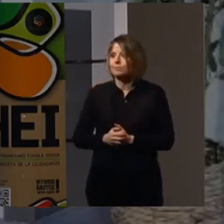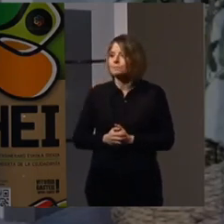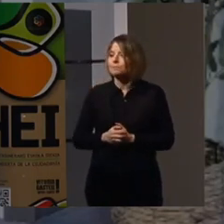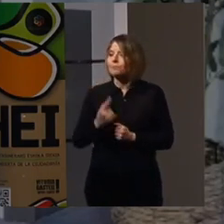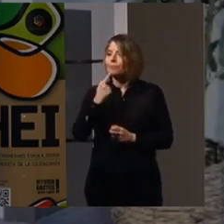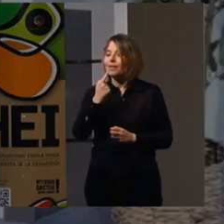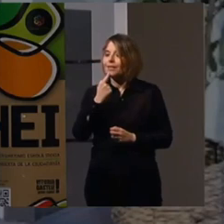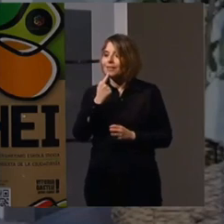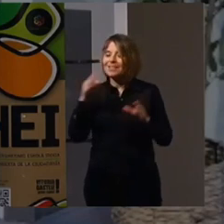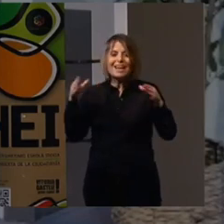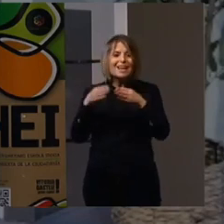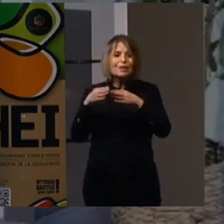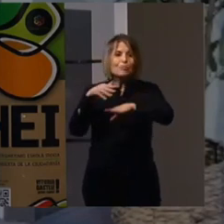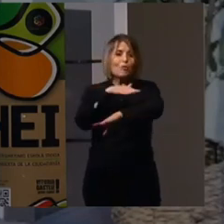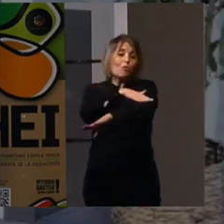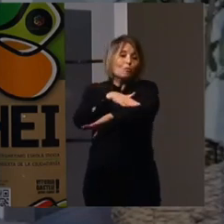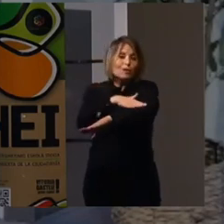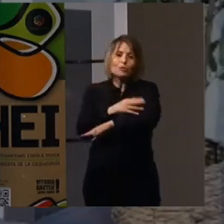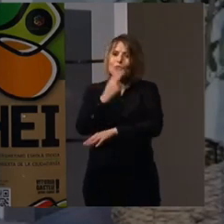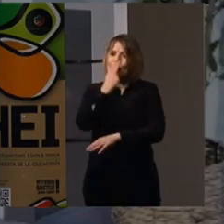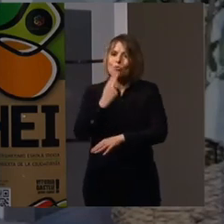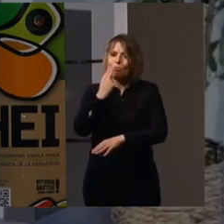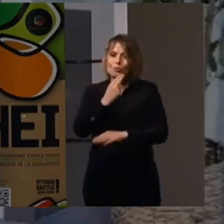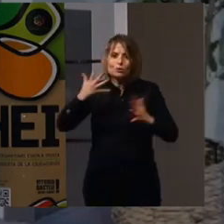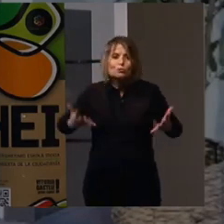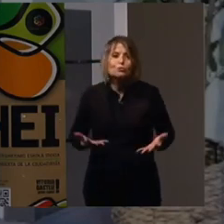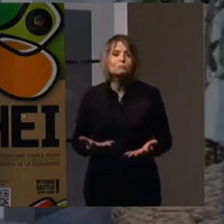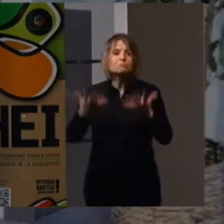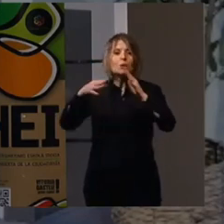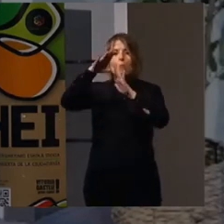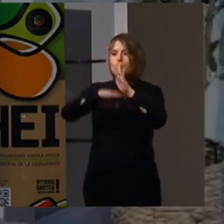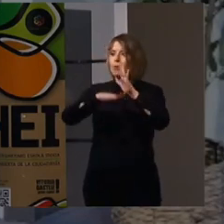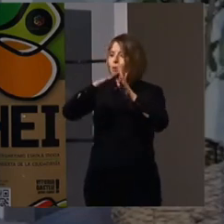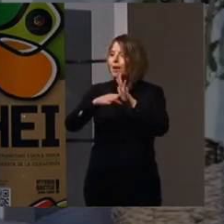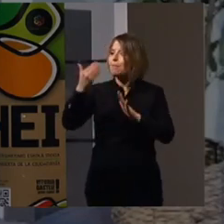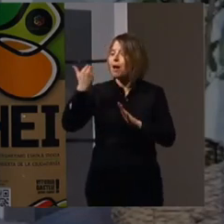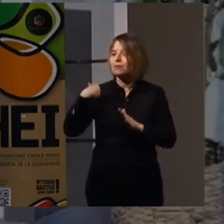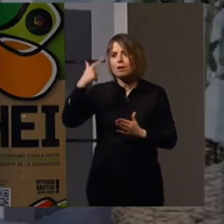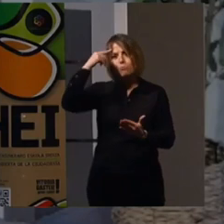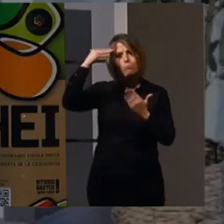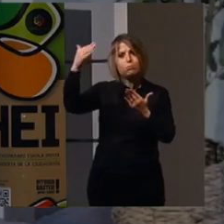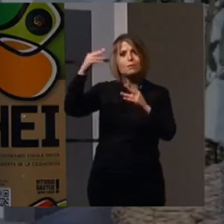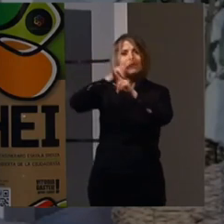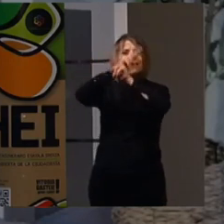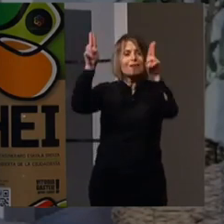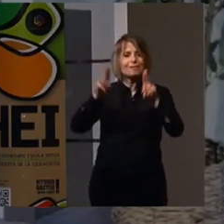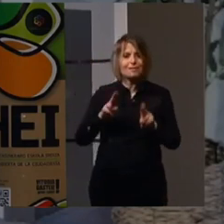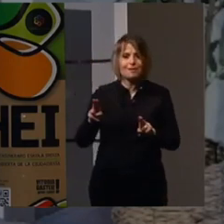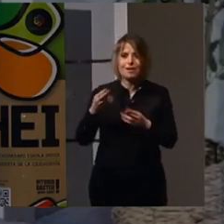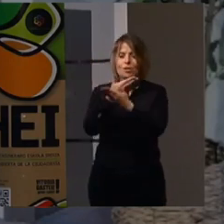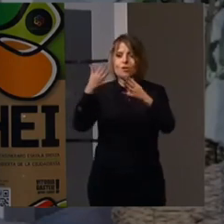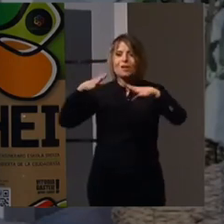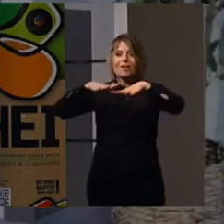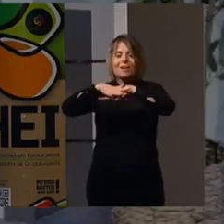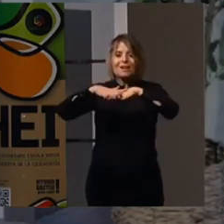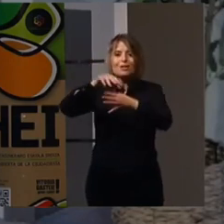Subrayar el compromiso de este equipo de gobierno de seguir potenciando el programa que ha recibido ya un reconocimiento internacional por parte